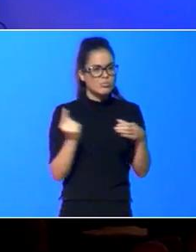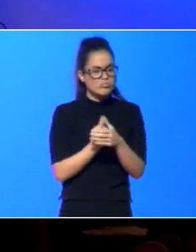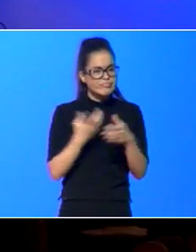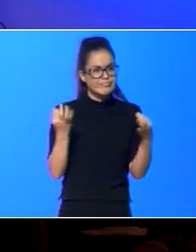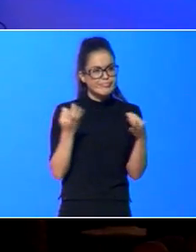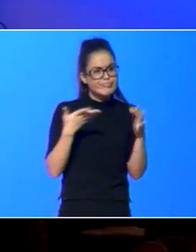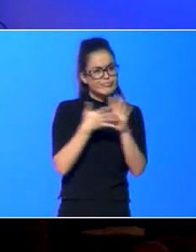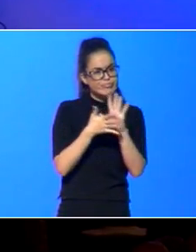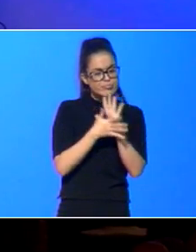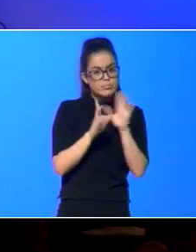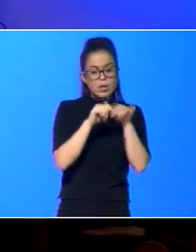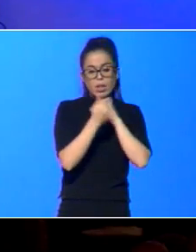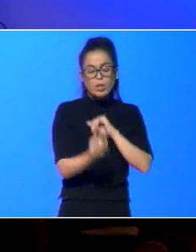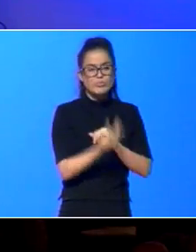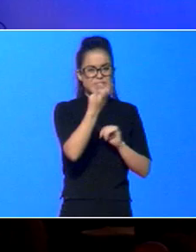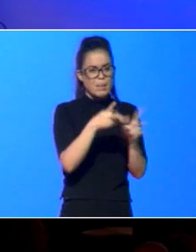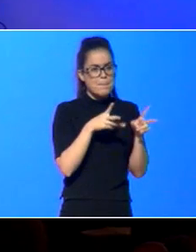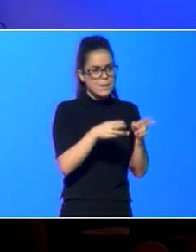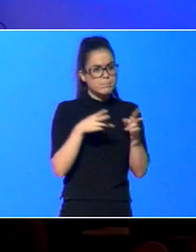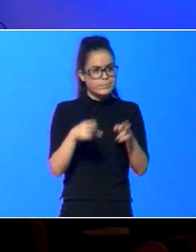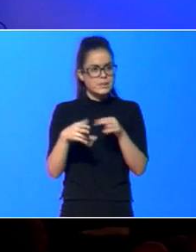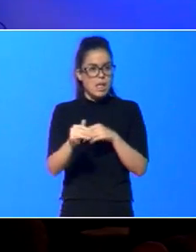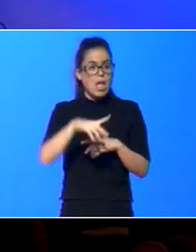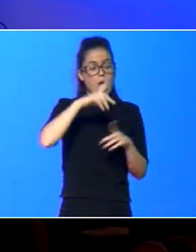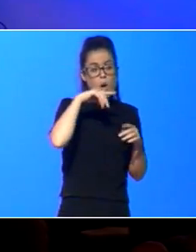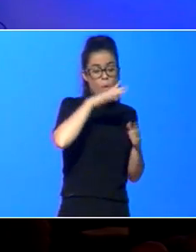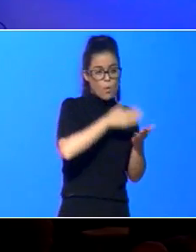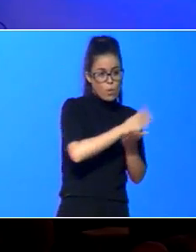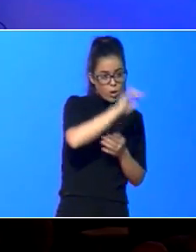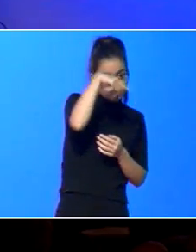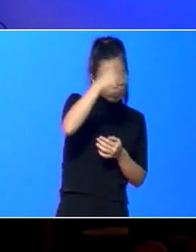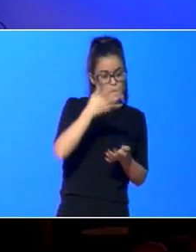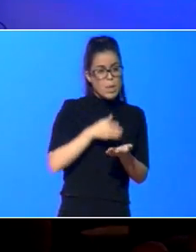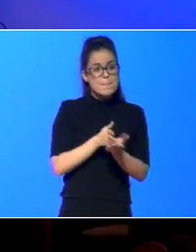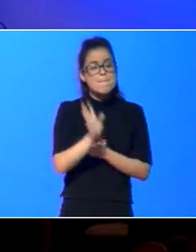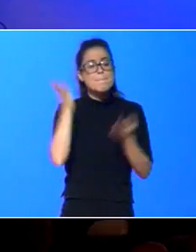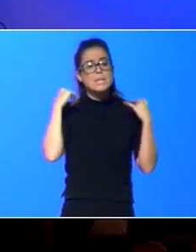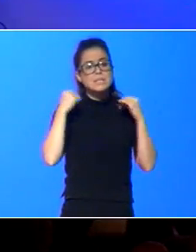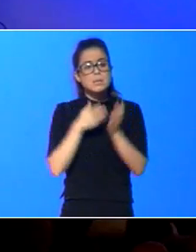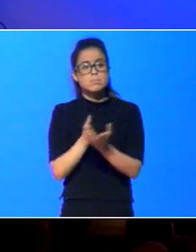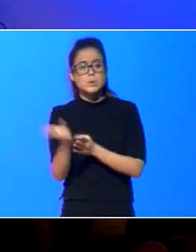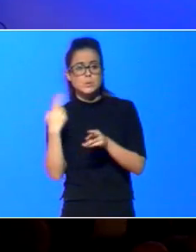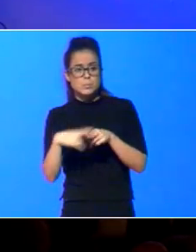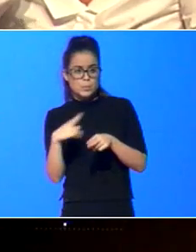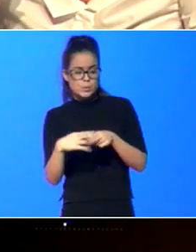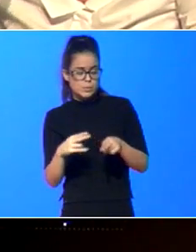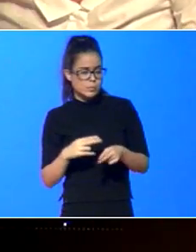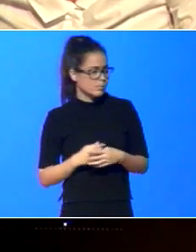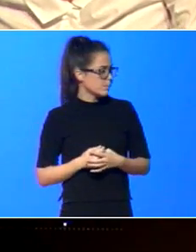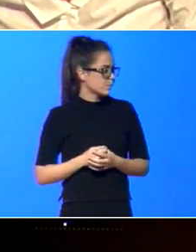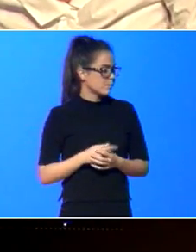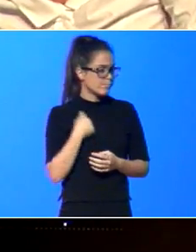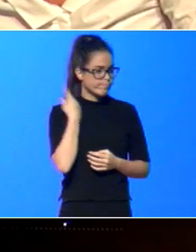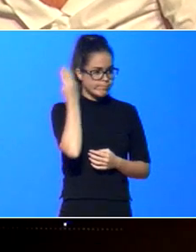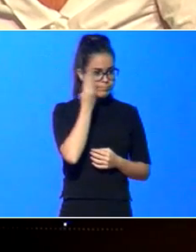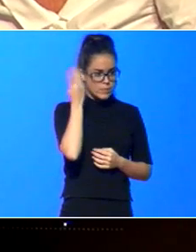gero, hiru ataltxu egiten dau, ez da, kultura, praktikak eta politikak. Eta nik usten dut, kultura